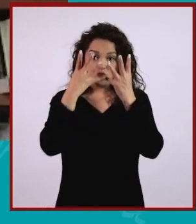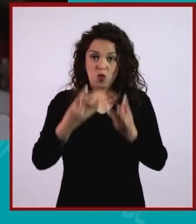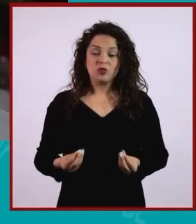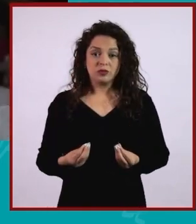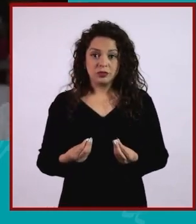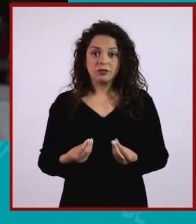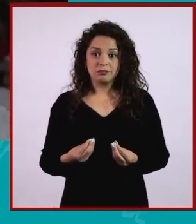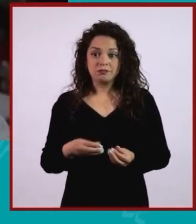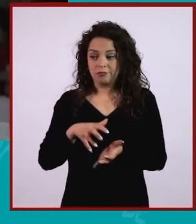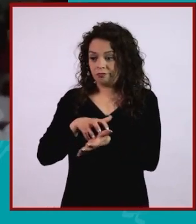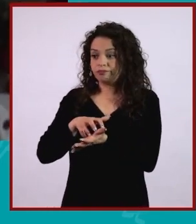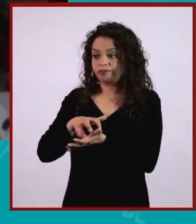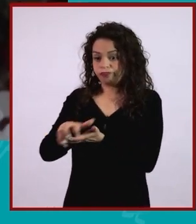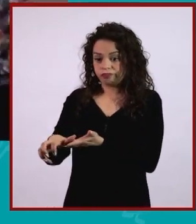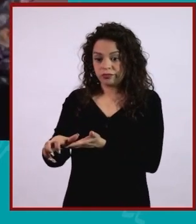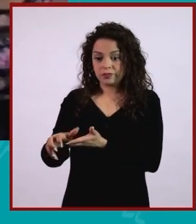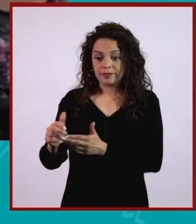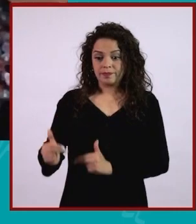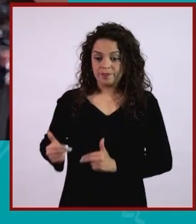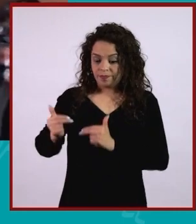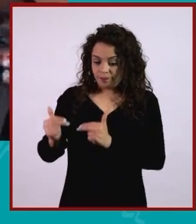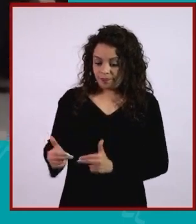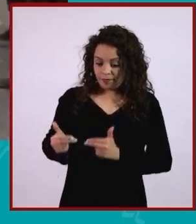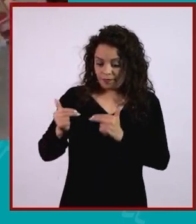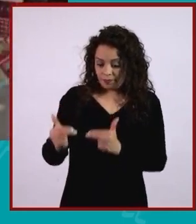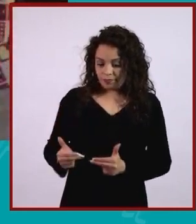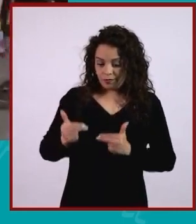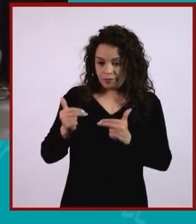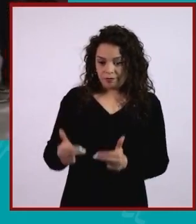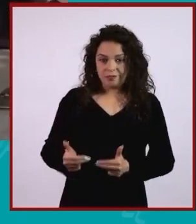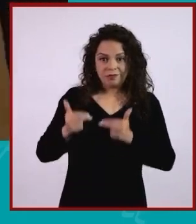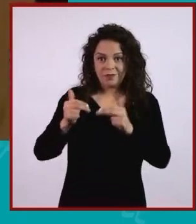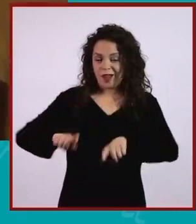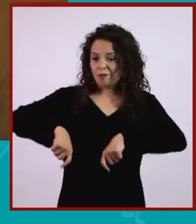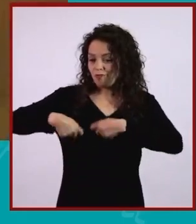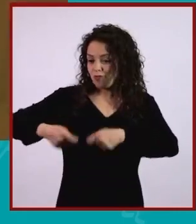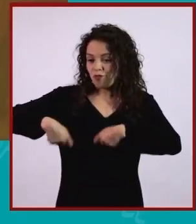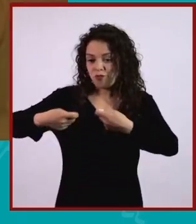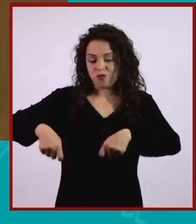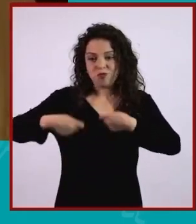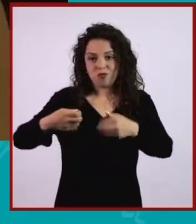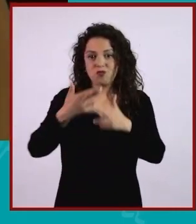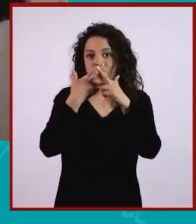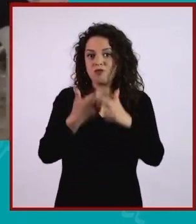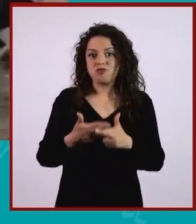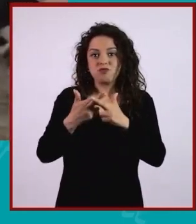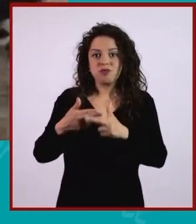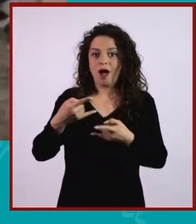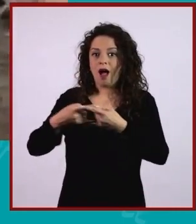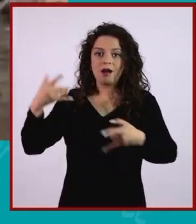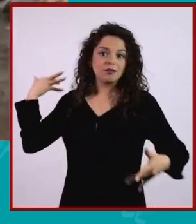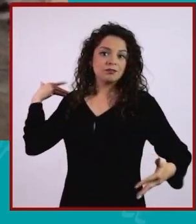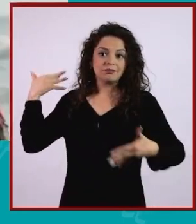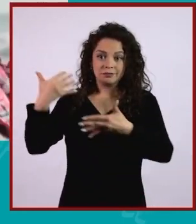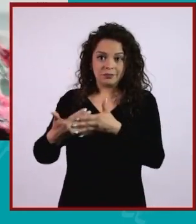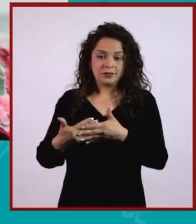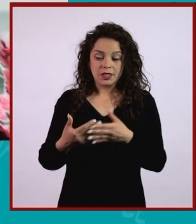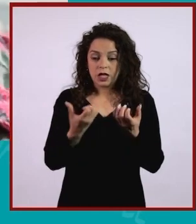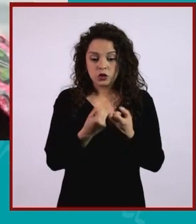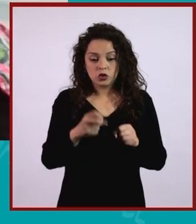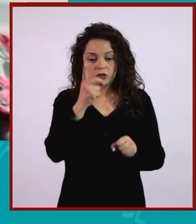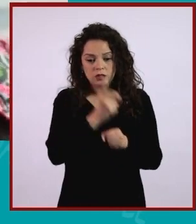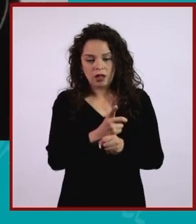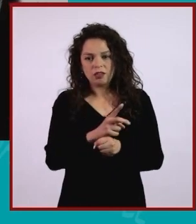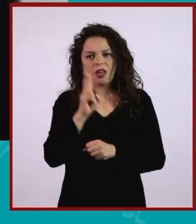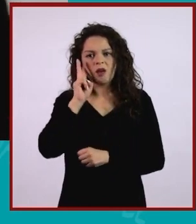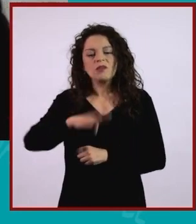¿no? Tenemos una población muy importante, además una herencia muy, muy grande en la historia, ¿no? Nuestra sociedad